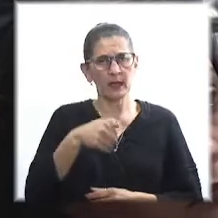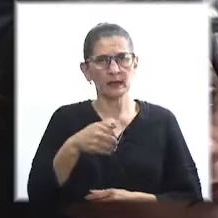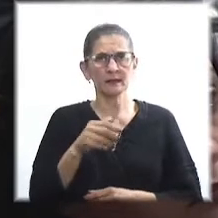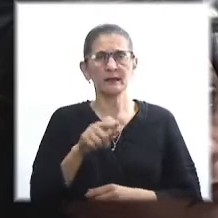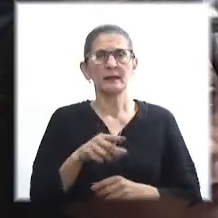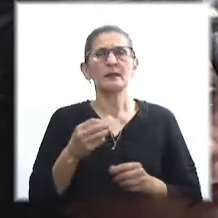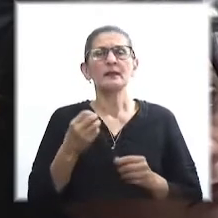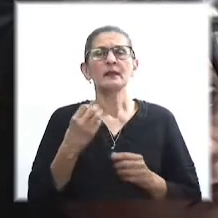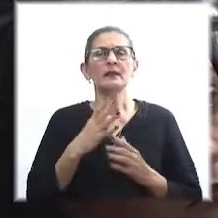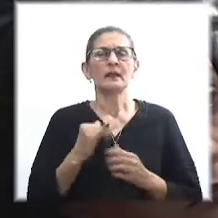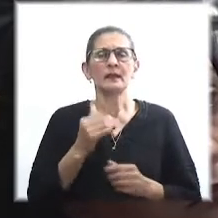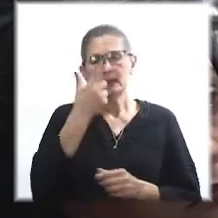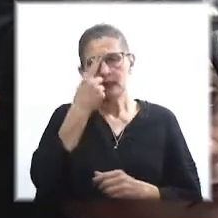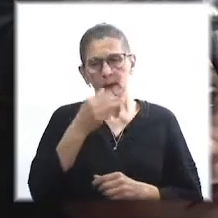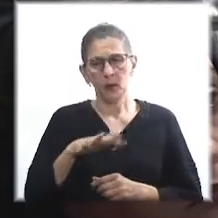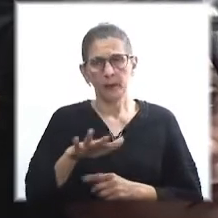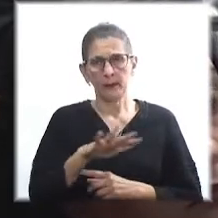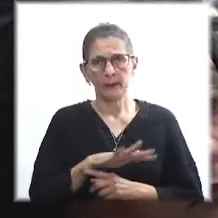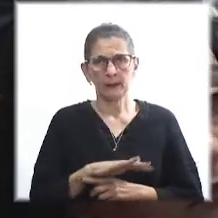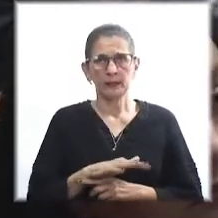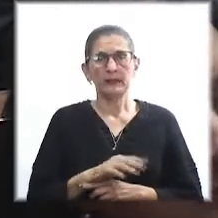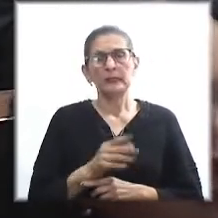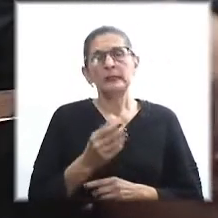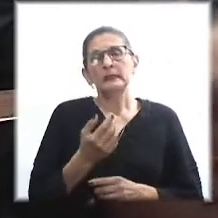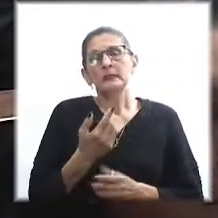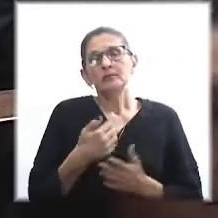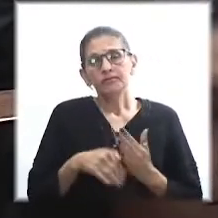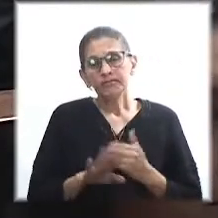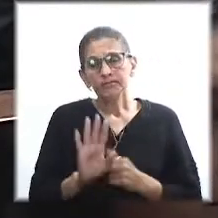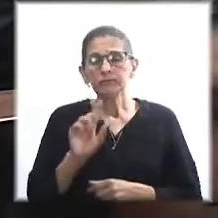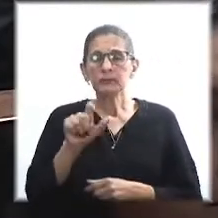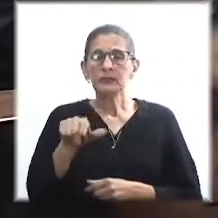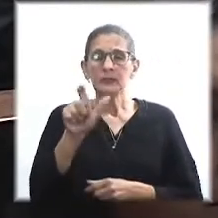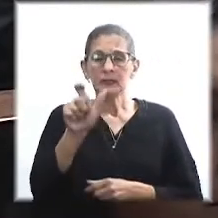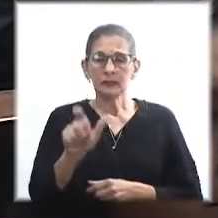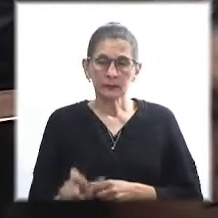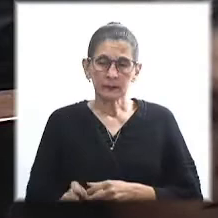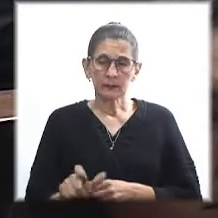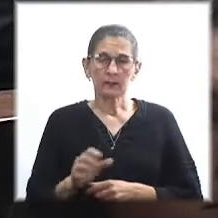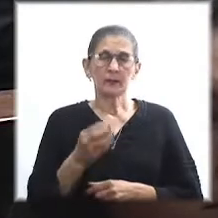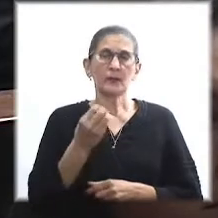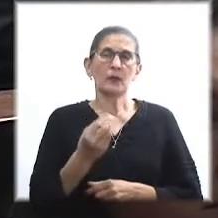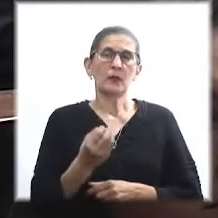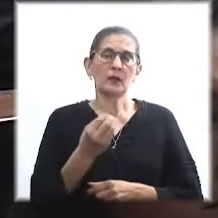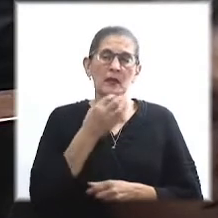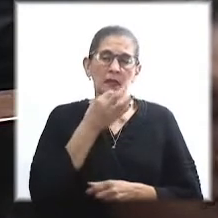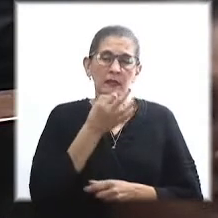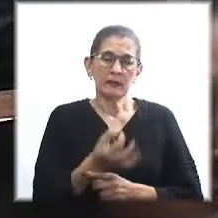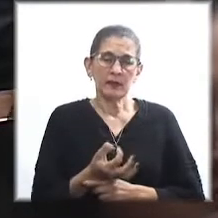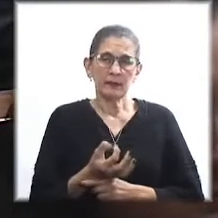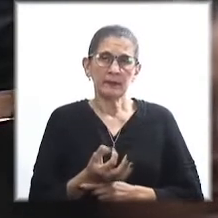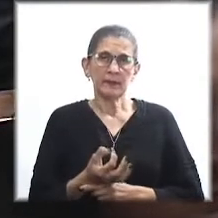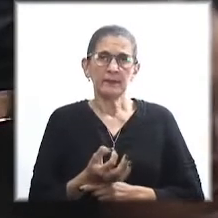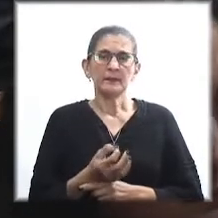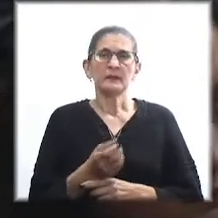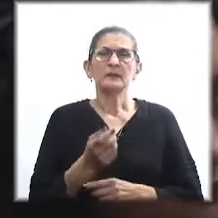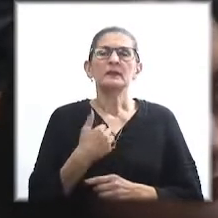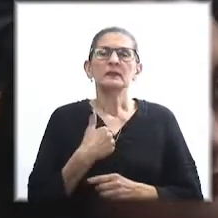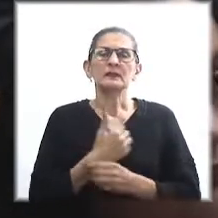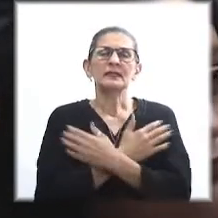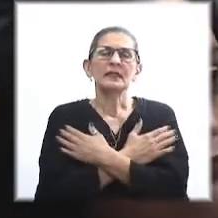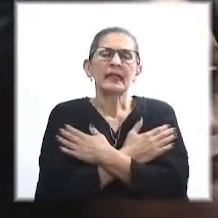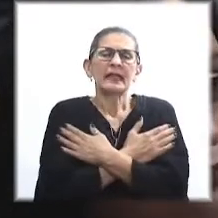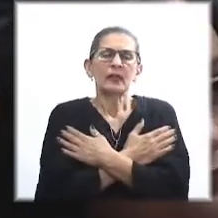que se ha dado en nuestro pueblo. Quizás él, como Carlos Roslo, esté diciendo: te quiero